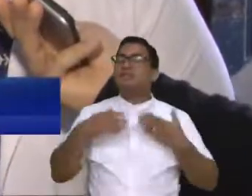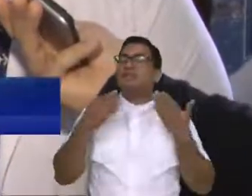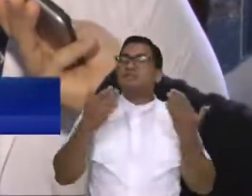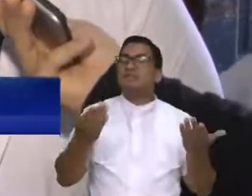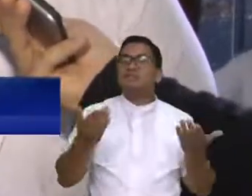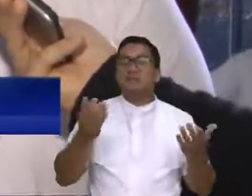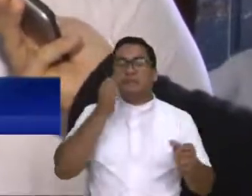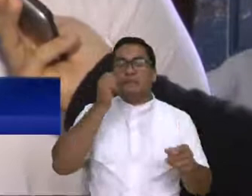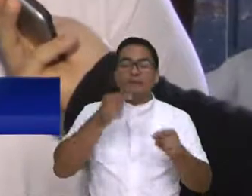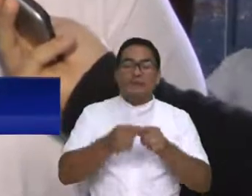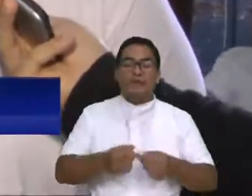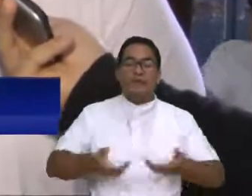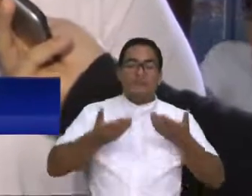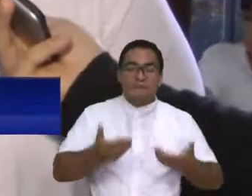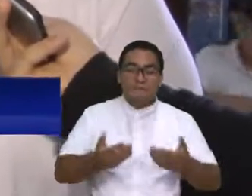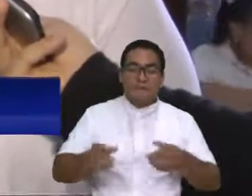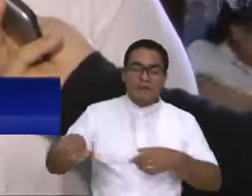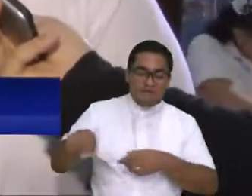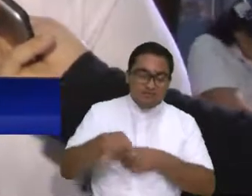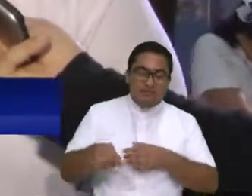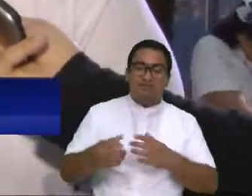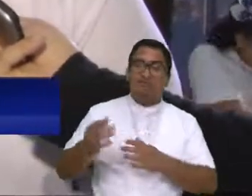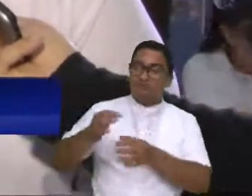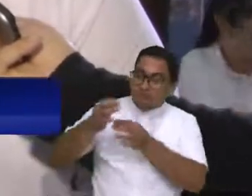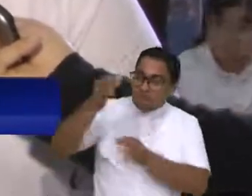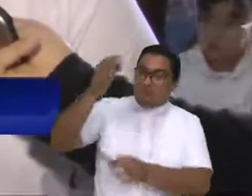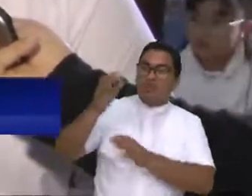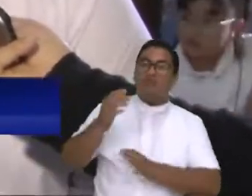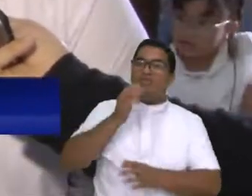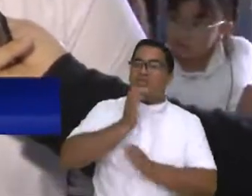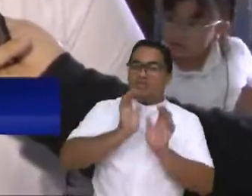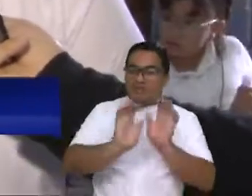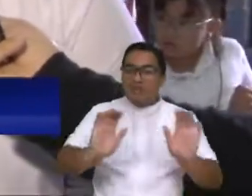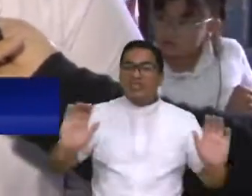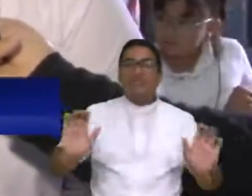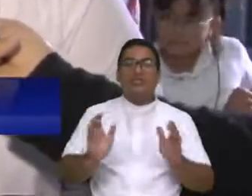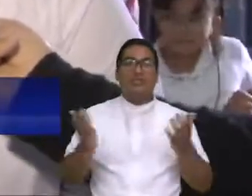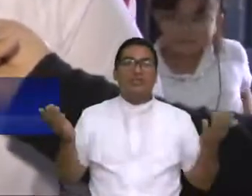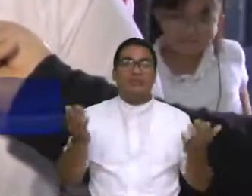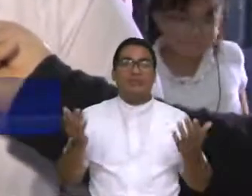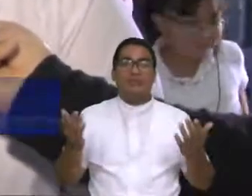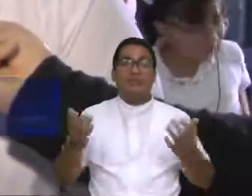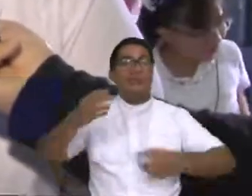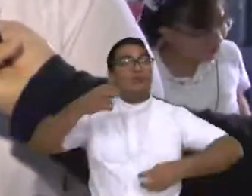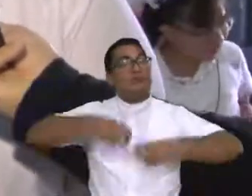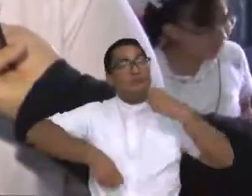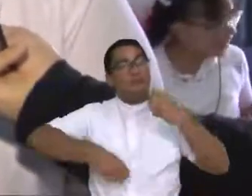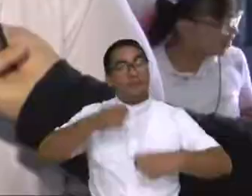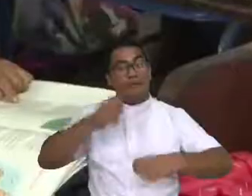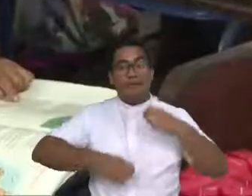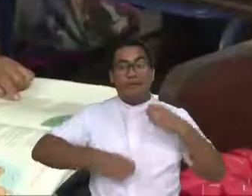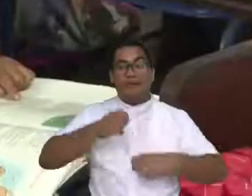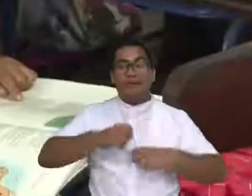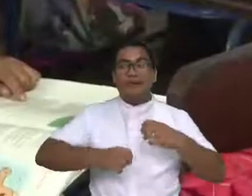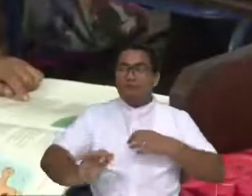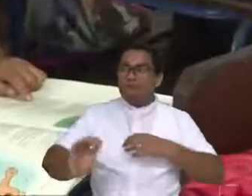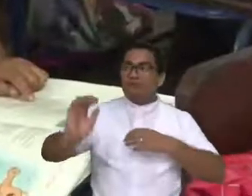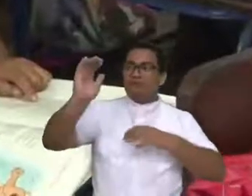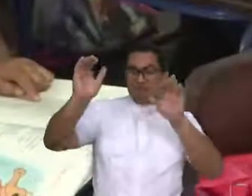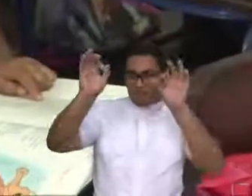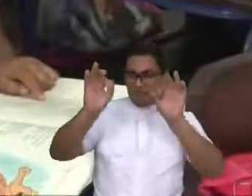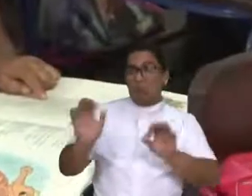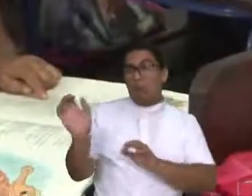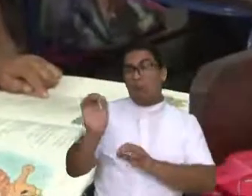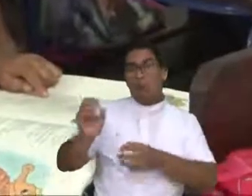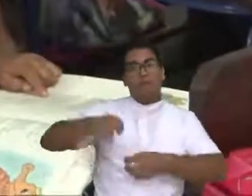peso y talla es garantizar que los niños podamos identificar de forma temprana quienes tienen alteraciones de crecimiento o bien alteraciones